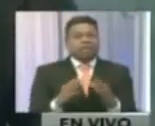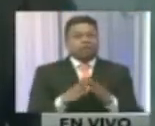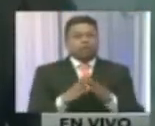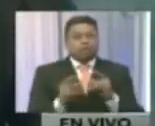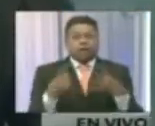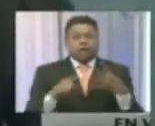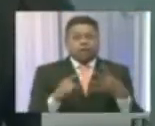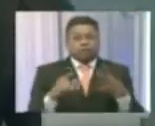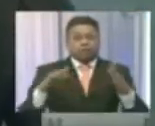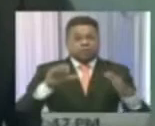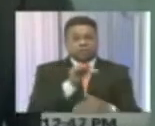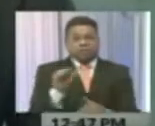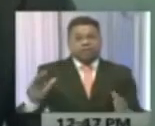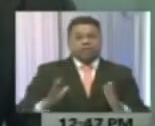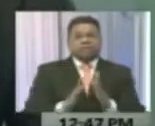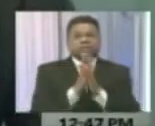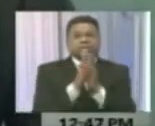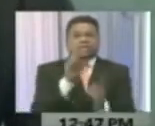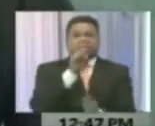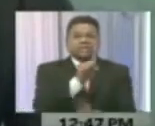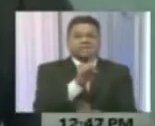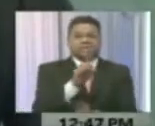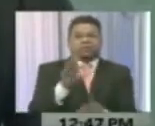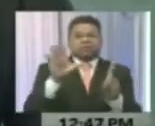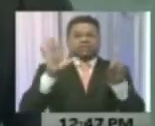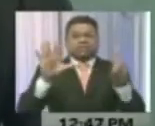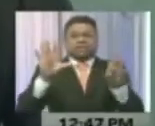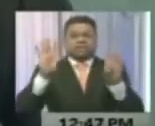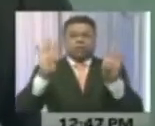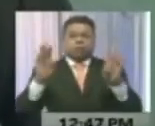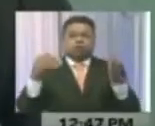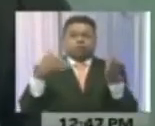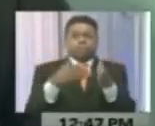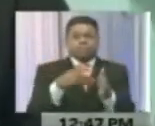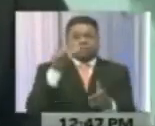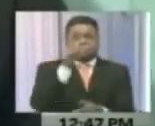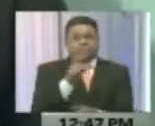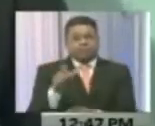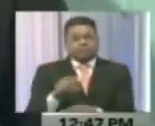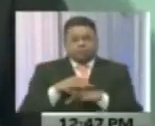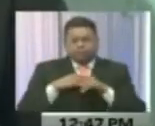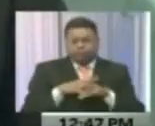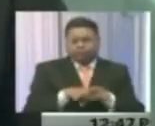Santa 2016. Más de 168 mil funcionarios estarán desplegados en todo el territorio